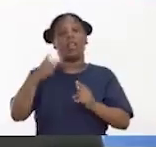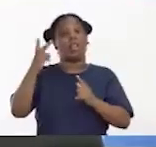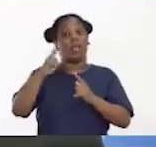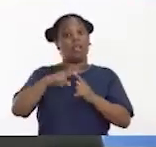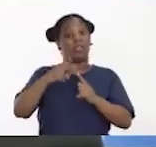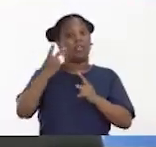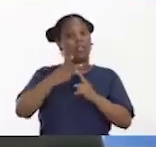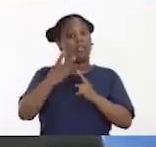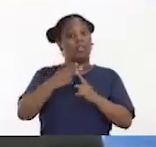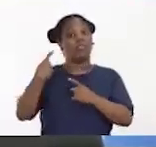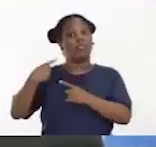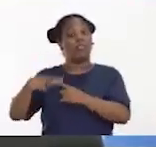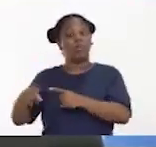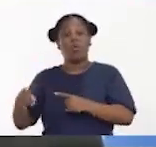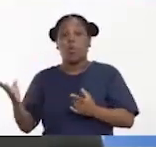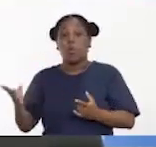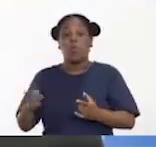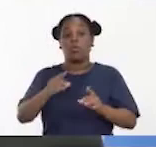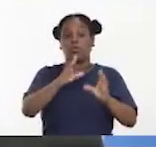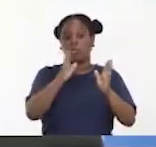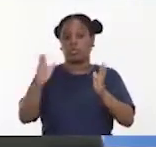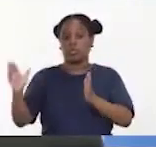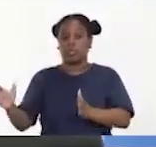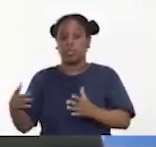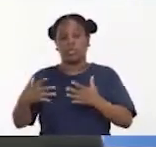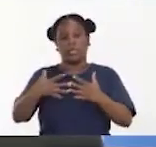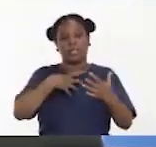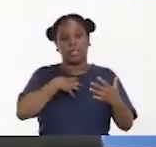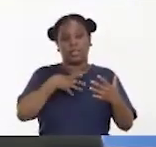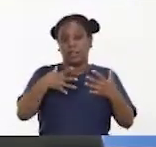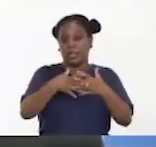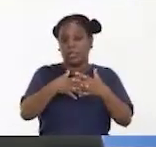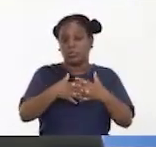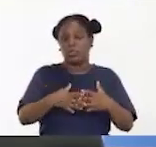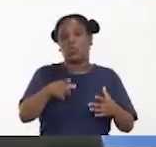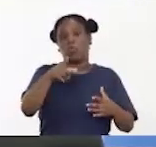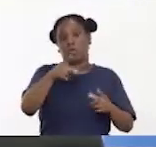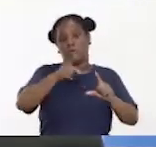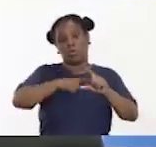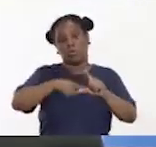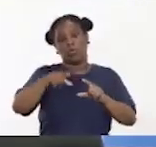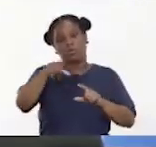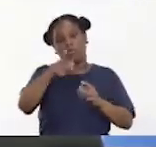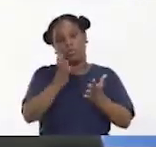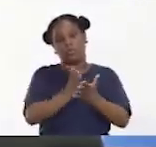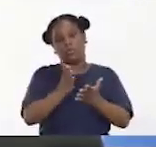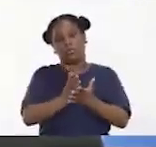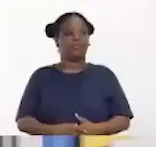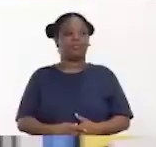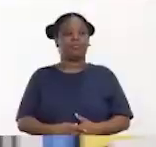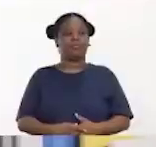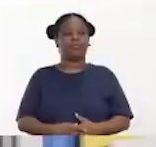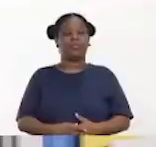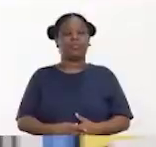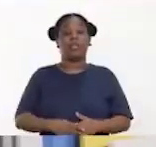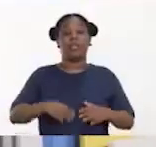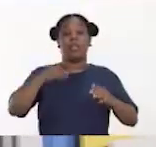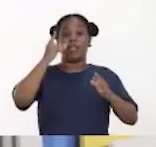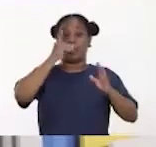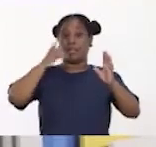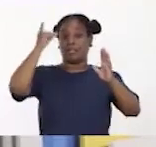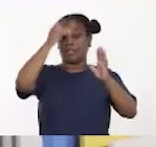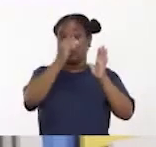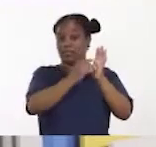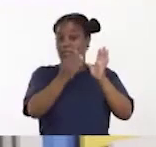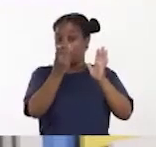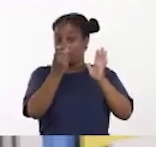estén mirando también las teleclases de otros semestres que tengan relación con el semestre que usted está estudiando. Por ejemplo, la estadística